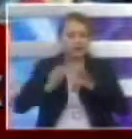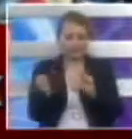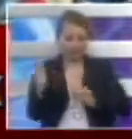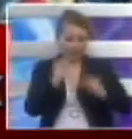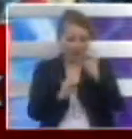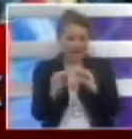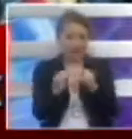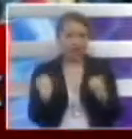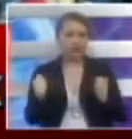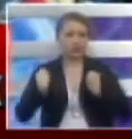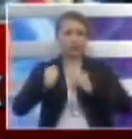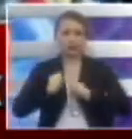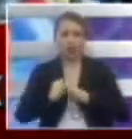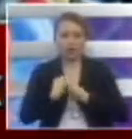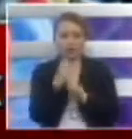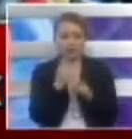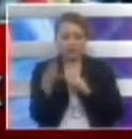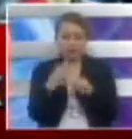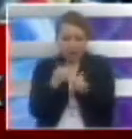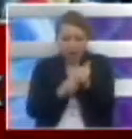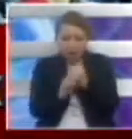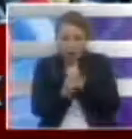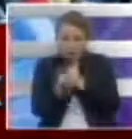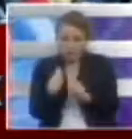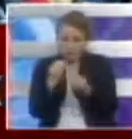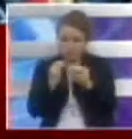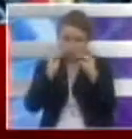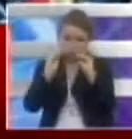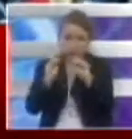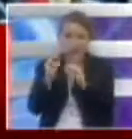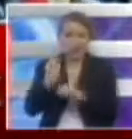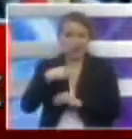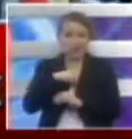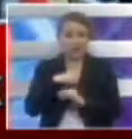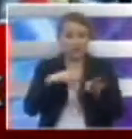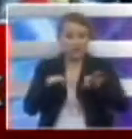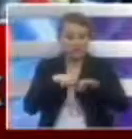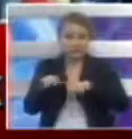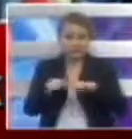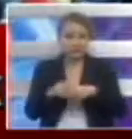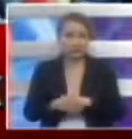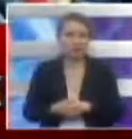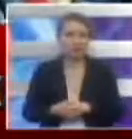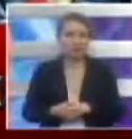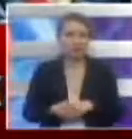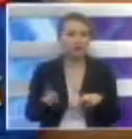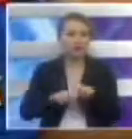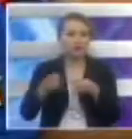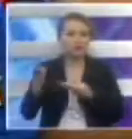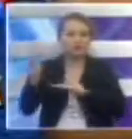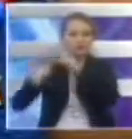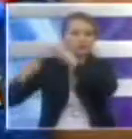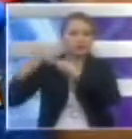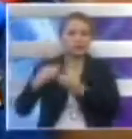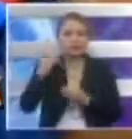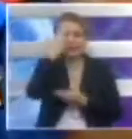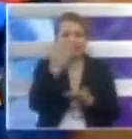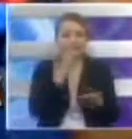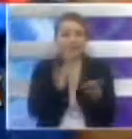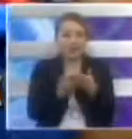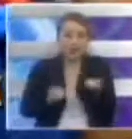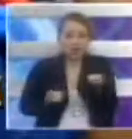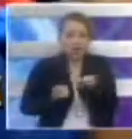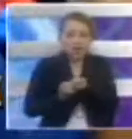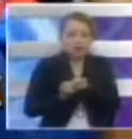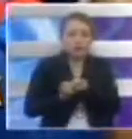de las chompas de exportación, cada paso ya que vamos a enseñar nosotros es de exportación. Esto gracias al apoyo de la